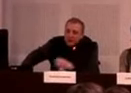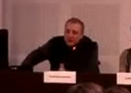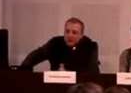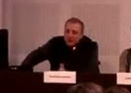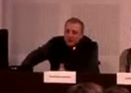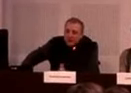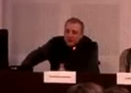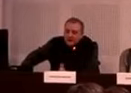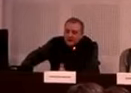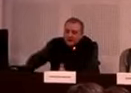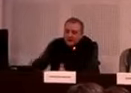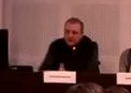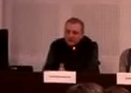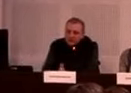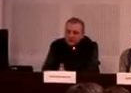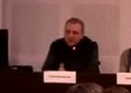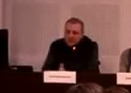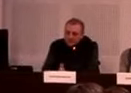hoy día,